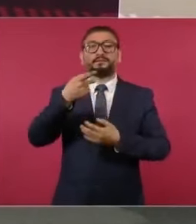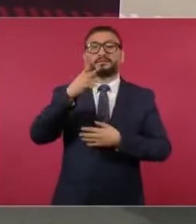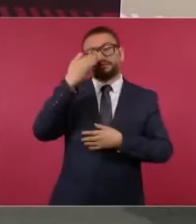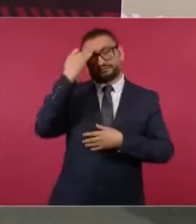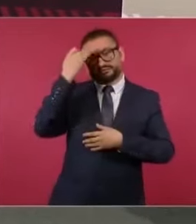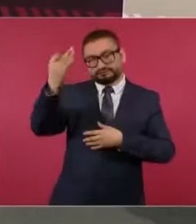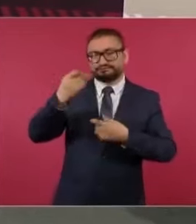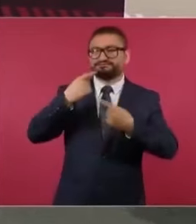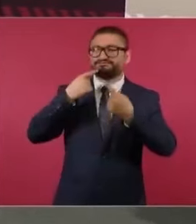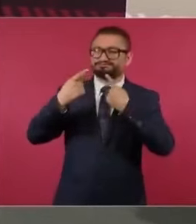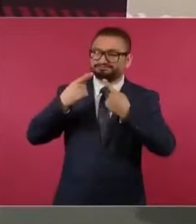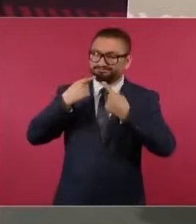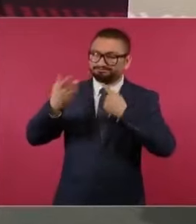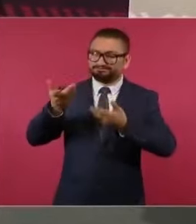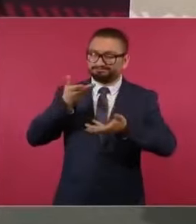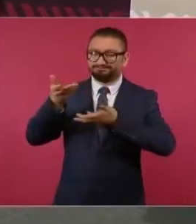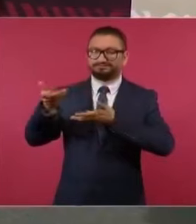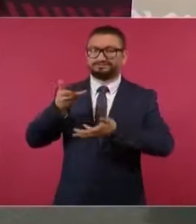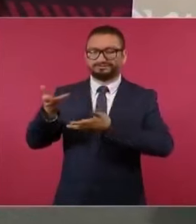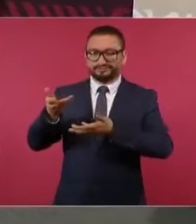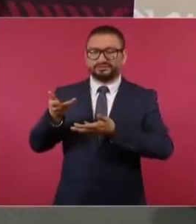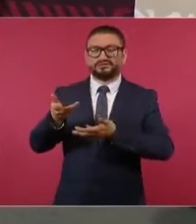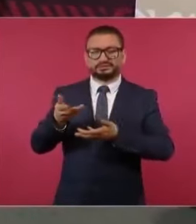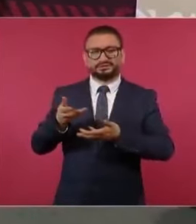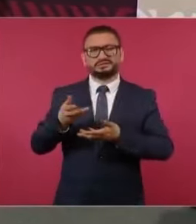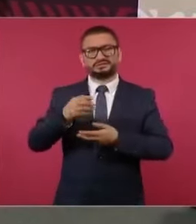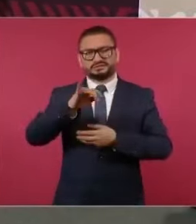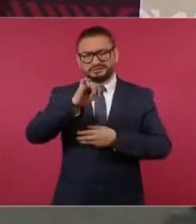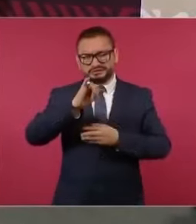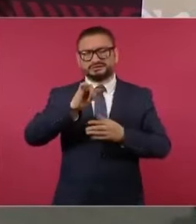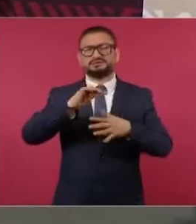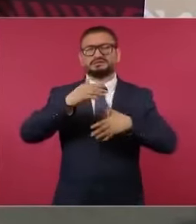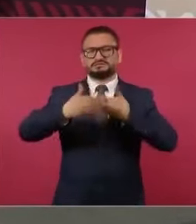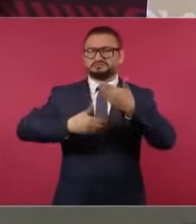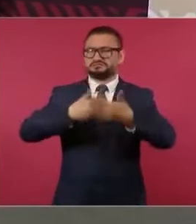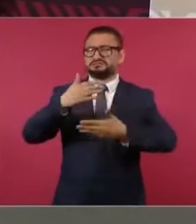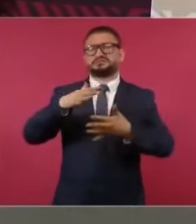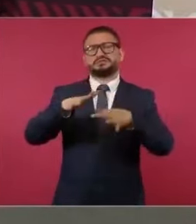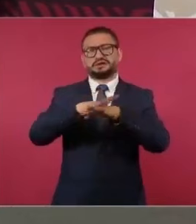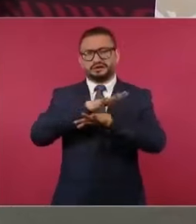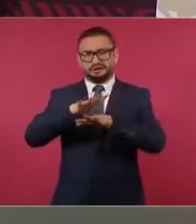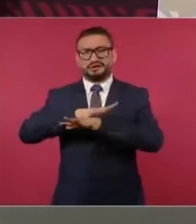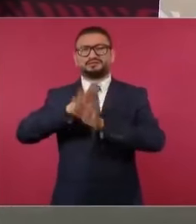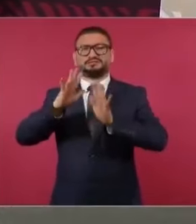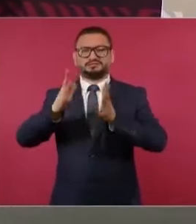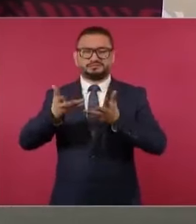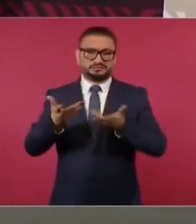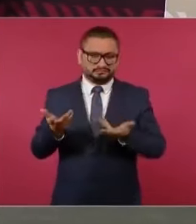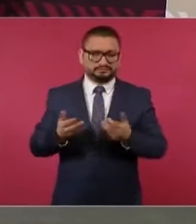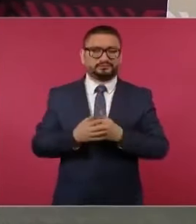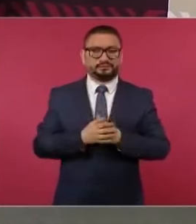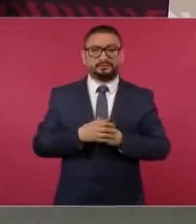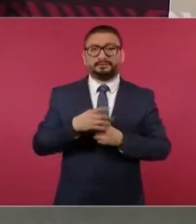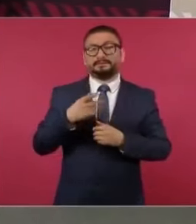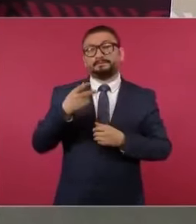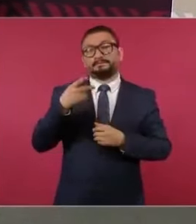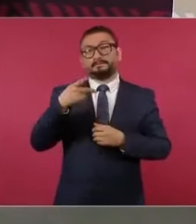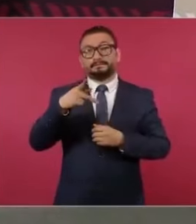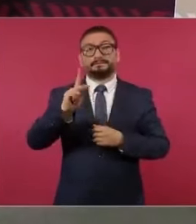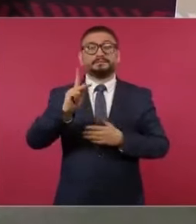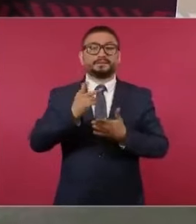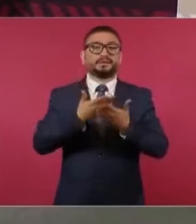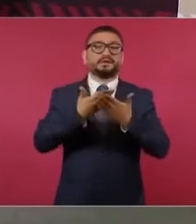nuestra economía y de los productores de aguacate en México el presidente López Obrador ha informado que se están llevando a cabo